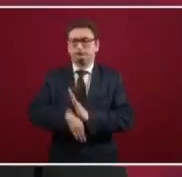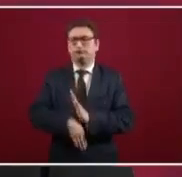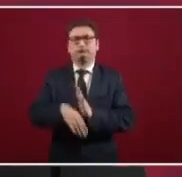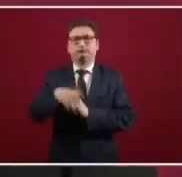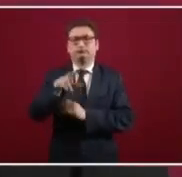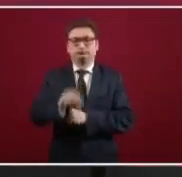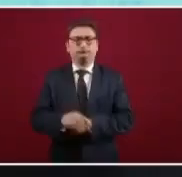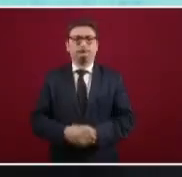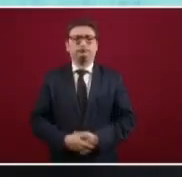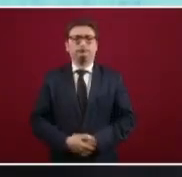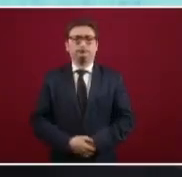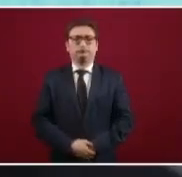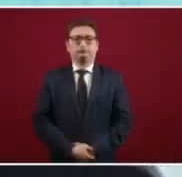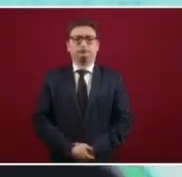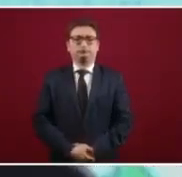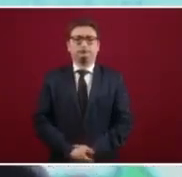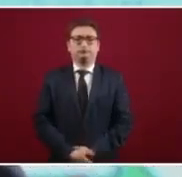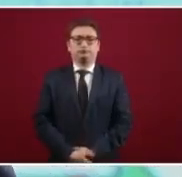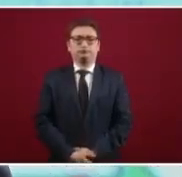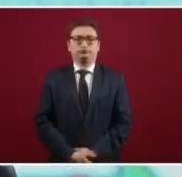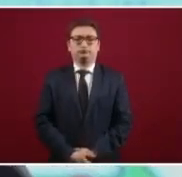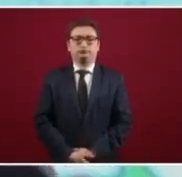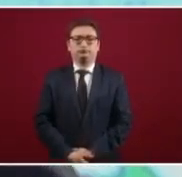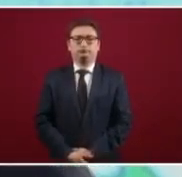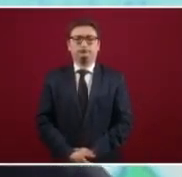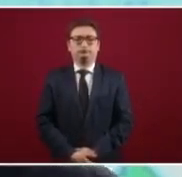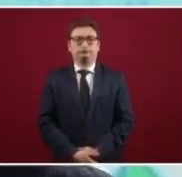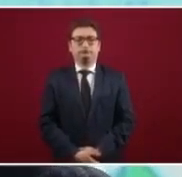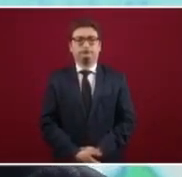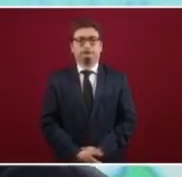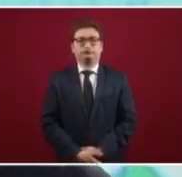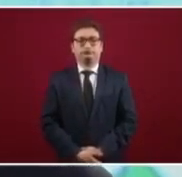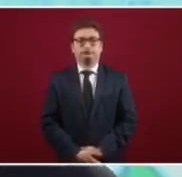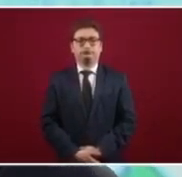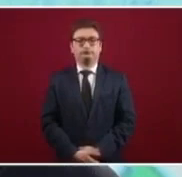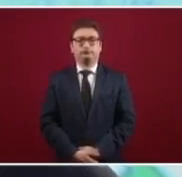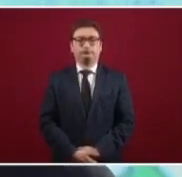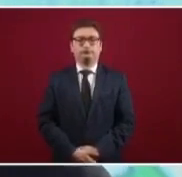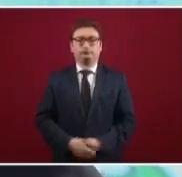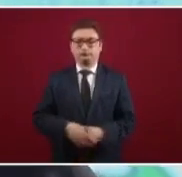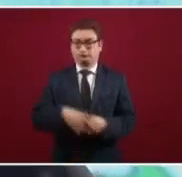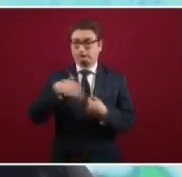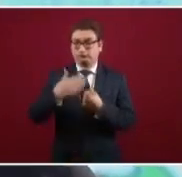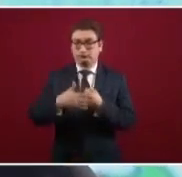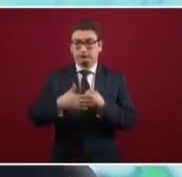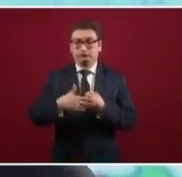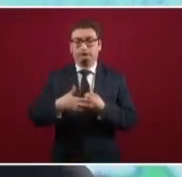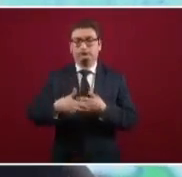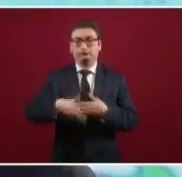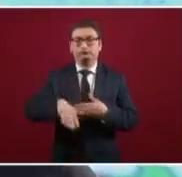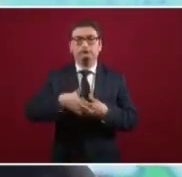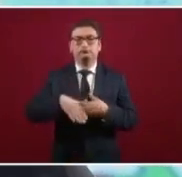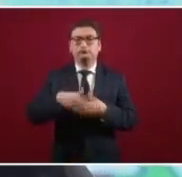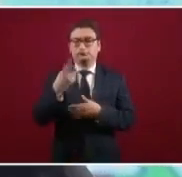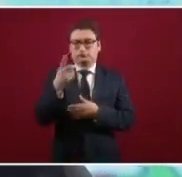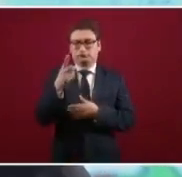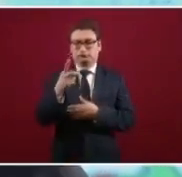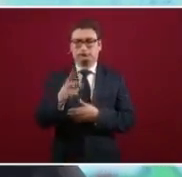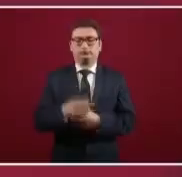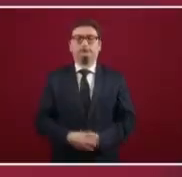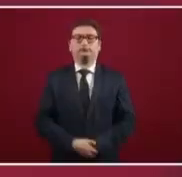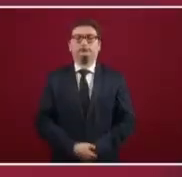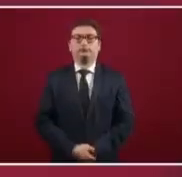y no sólo eso antes de que termine el año diciembre